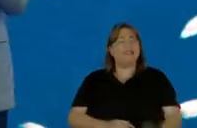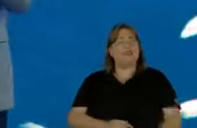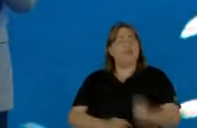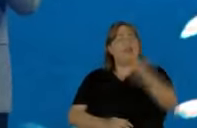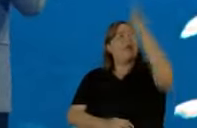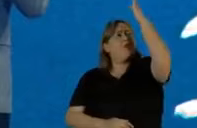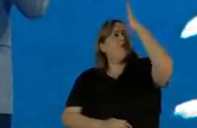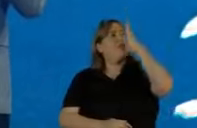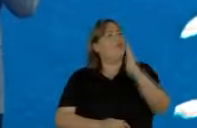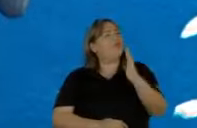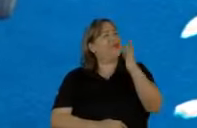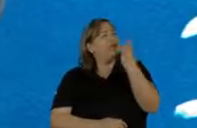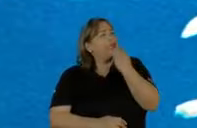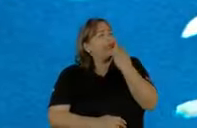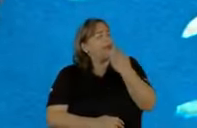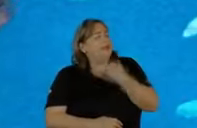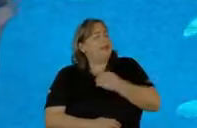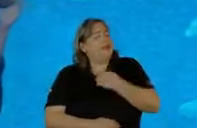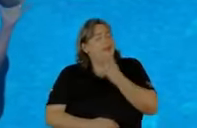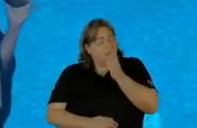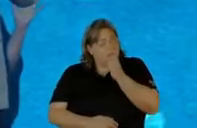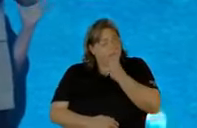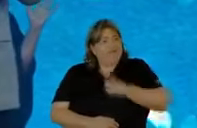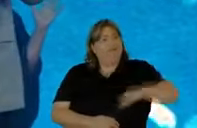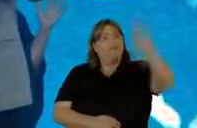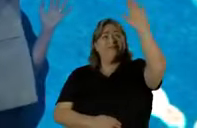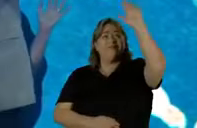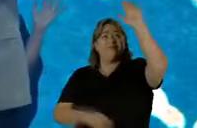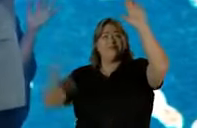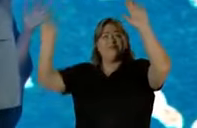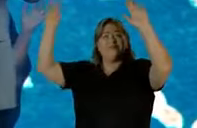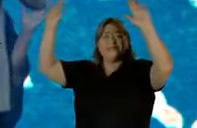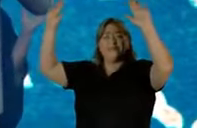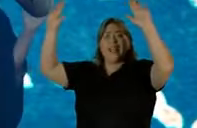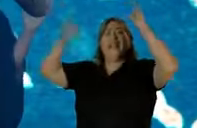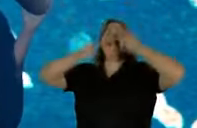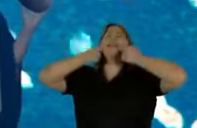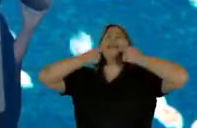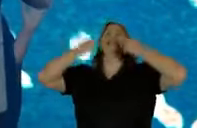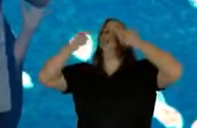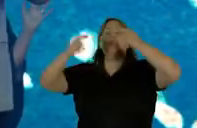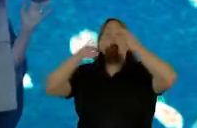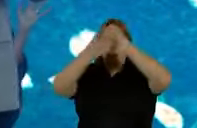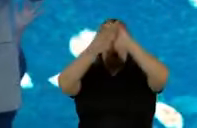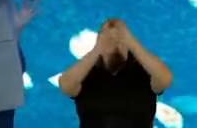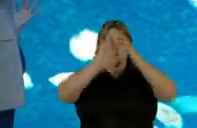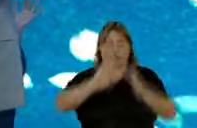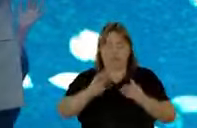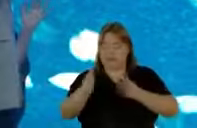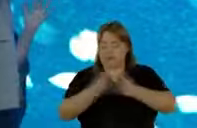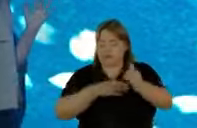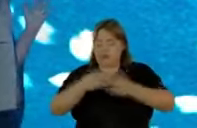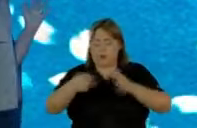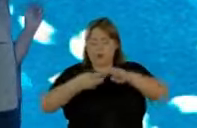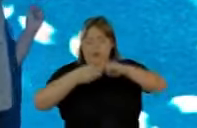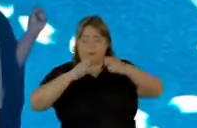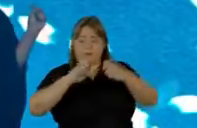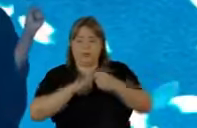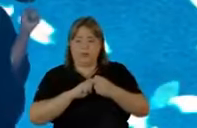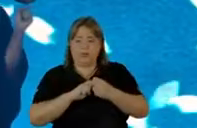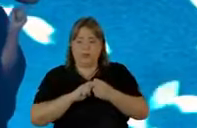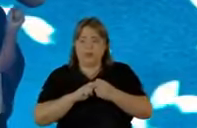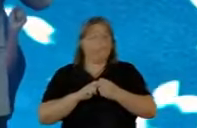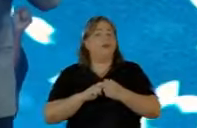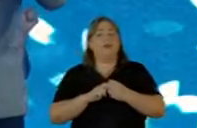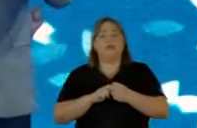Dios habló sobre ti. Alguien levanta su mano, alguien levanta su mano. Declaro paz en medio de la tormenta. Declaro sobre el